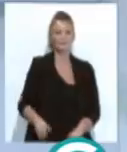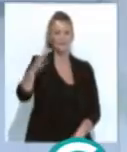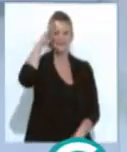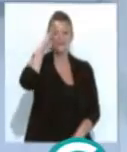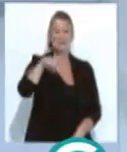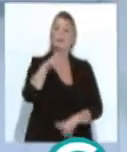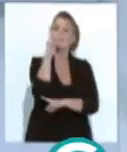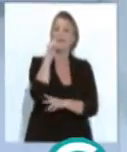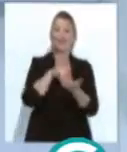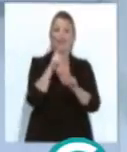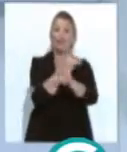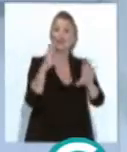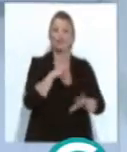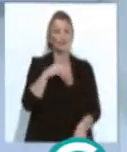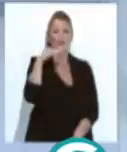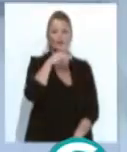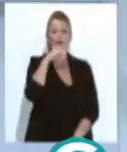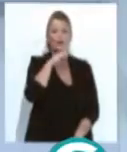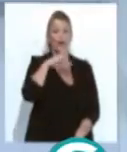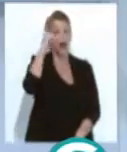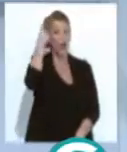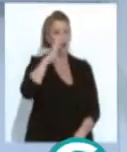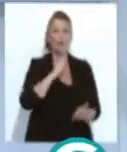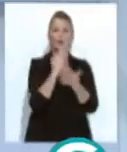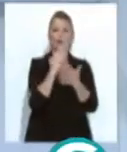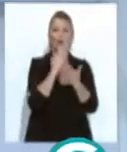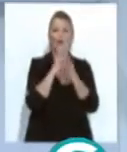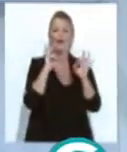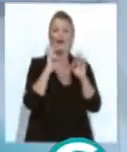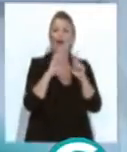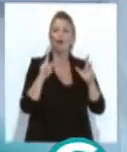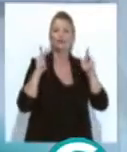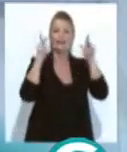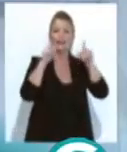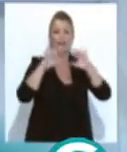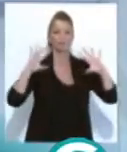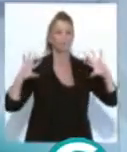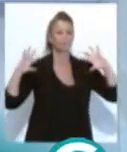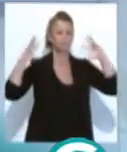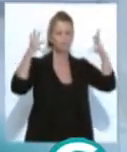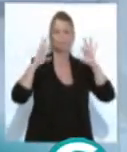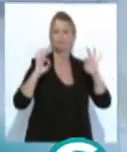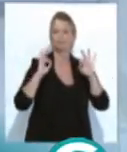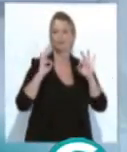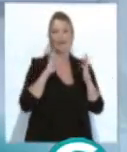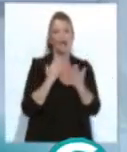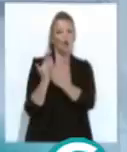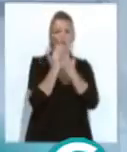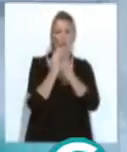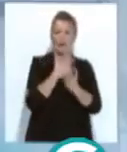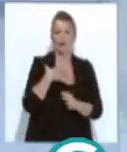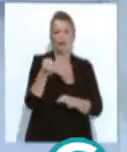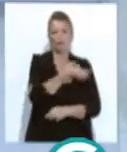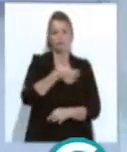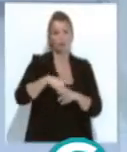Saludos en este viernes 18 de octubre. Los alumnos de la Escuela de Hostelería Fernando Quiñones en huelga por unos estudios dignos. Tanto estudiantes